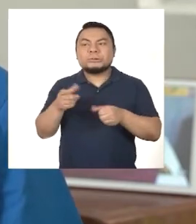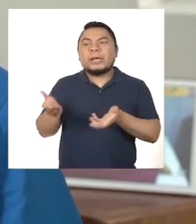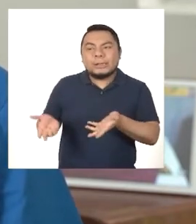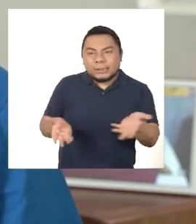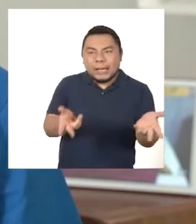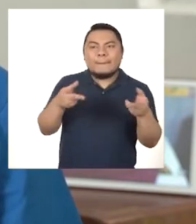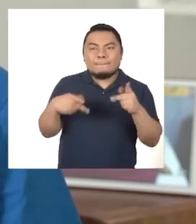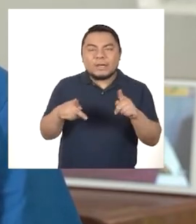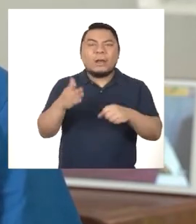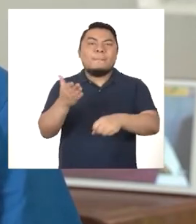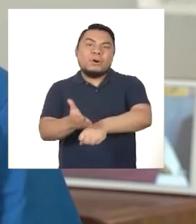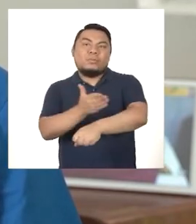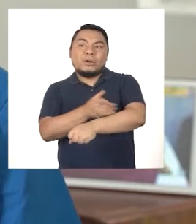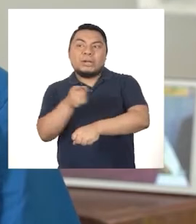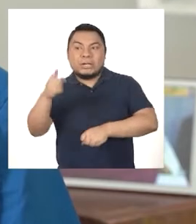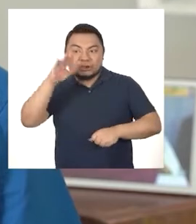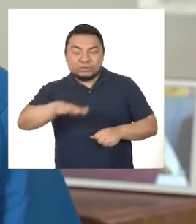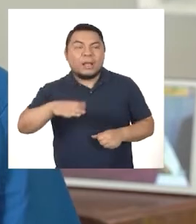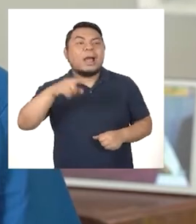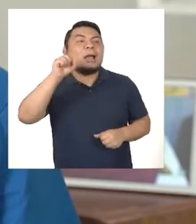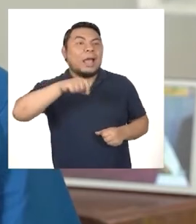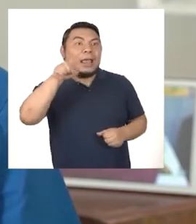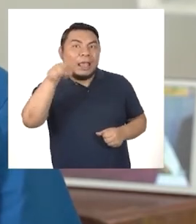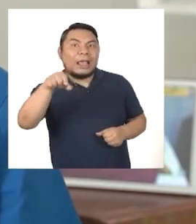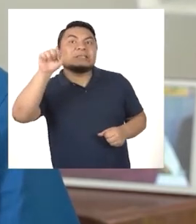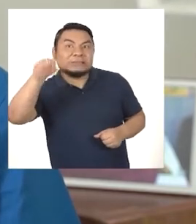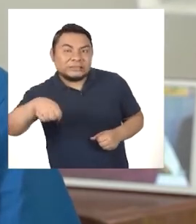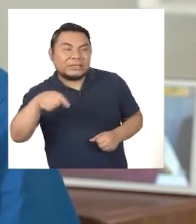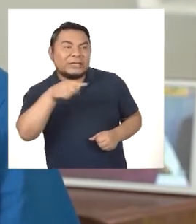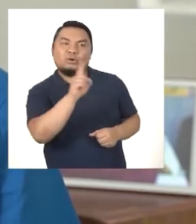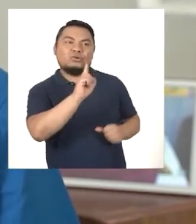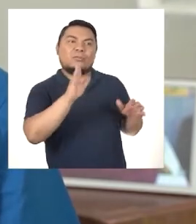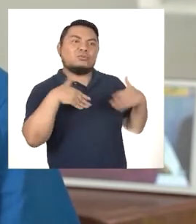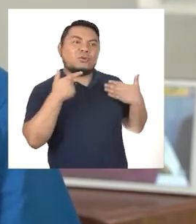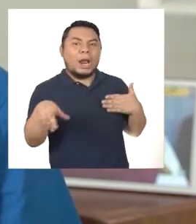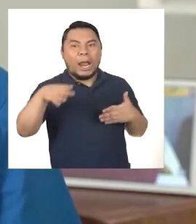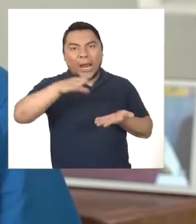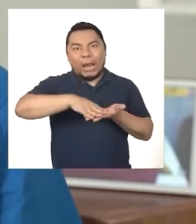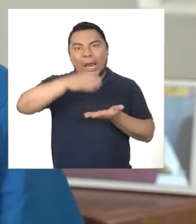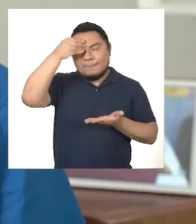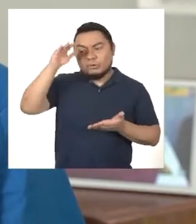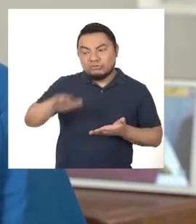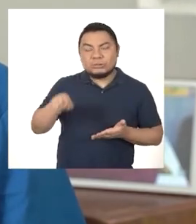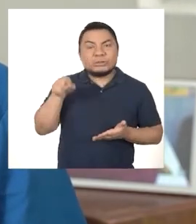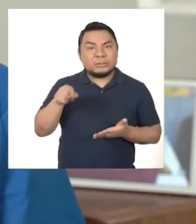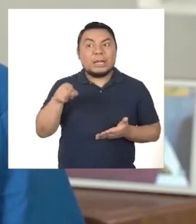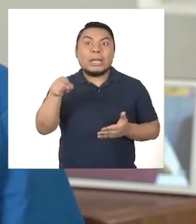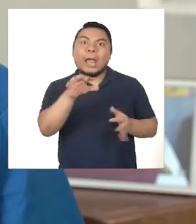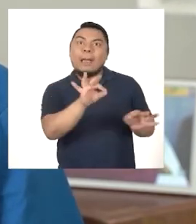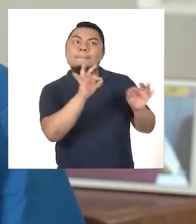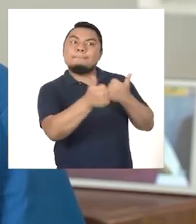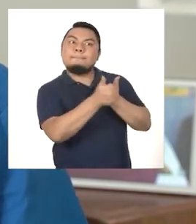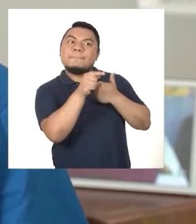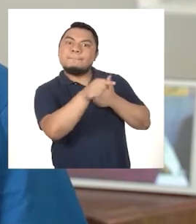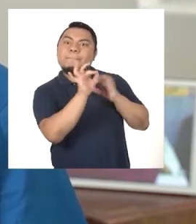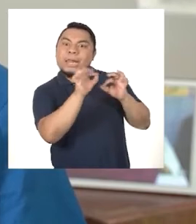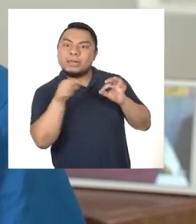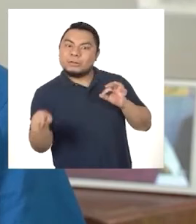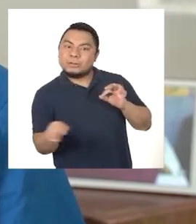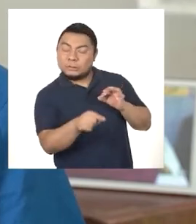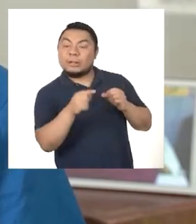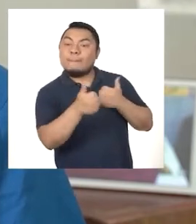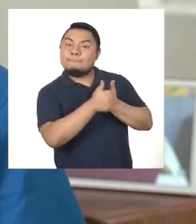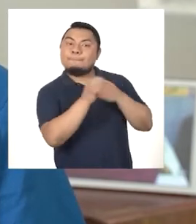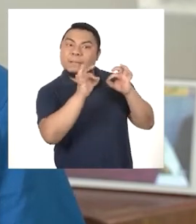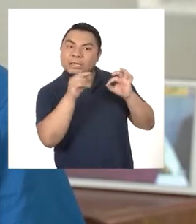de que hay cosas que pueden hacer y hay cosas que no deben hacer o que no pueden hacer, porque a veces incluso son peligrosas. Y de eso se